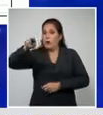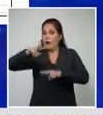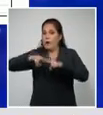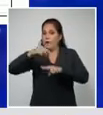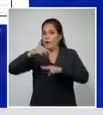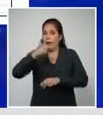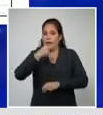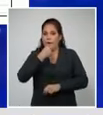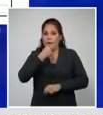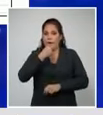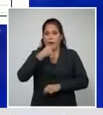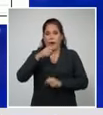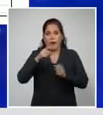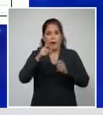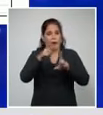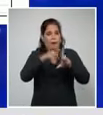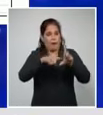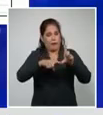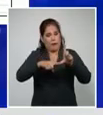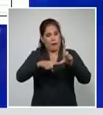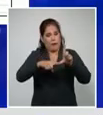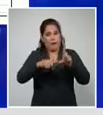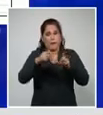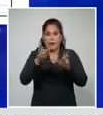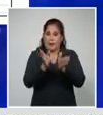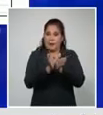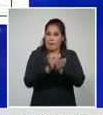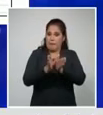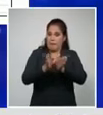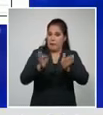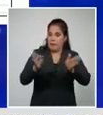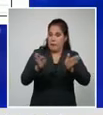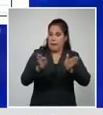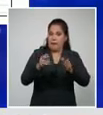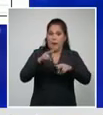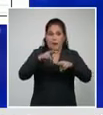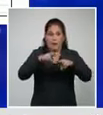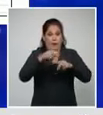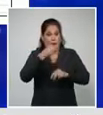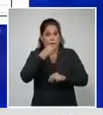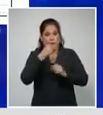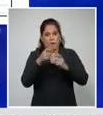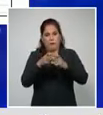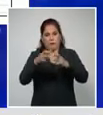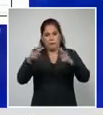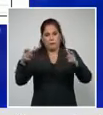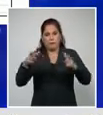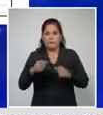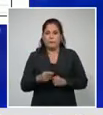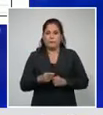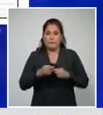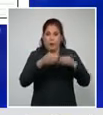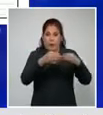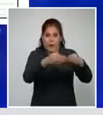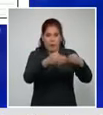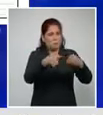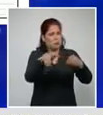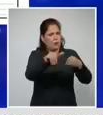San Miguel del Padrón y Centro Habana con las tasas de incidencia más elevadas. Granma igualmente